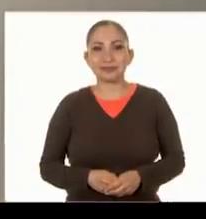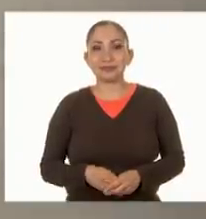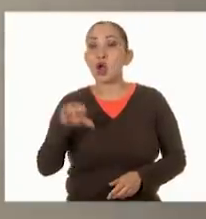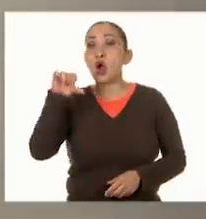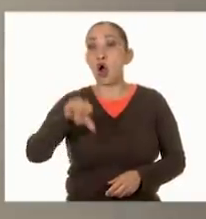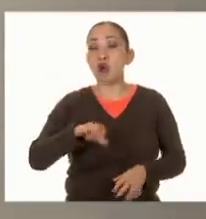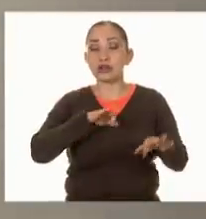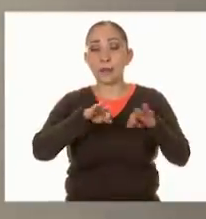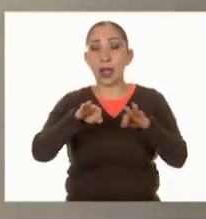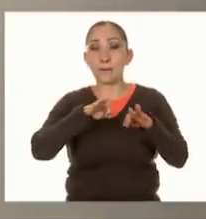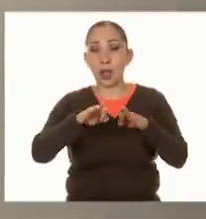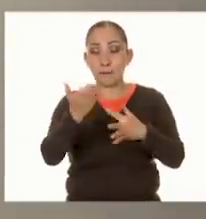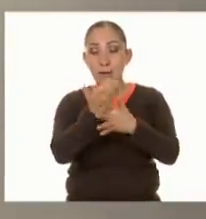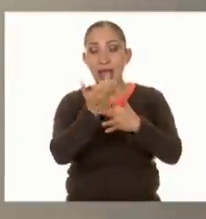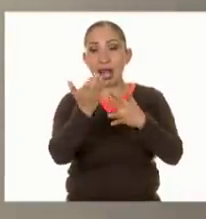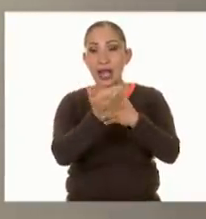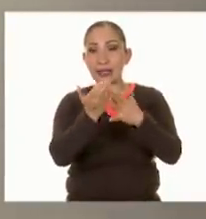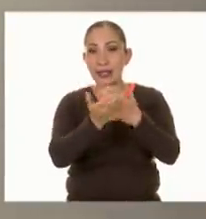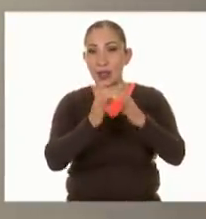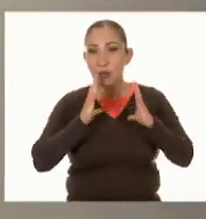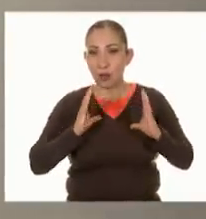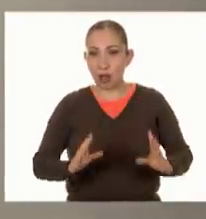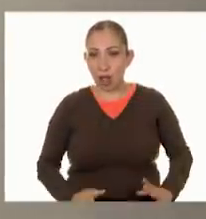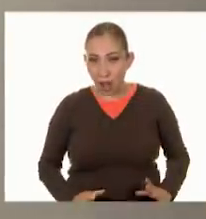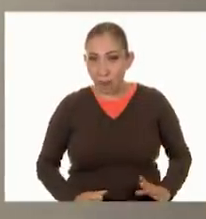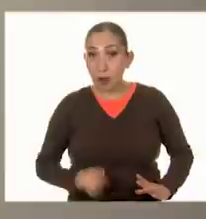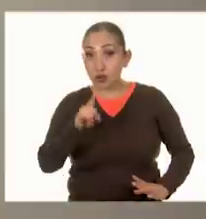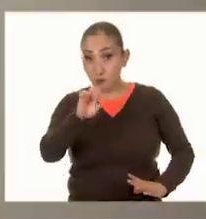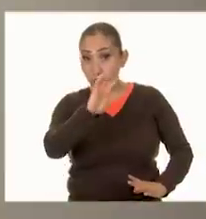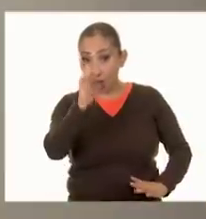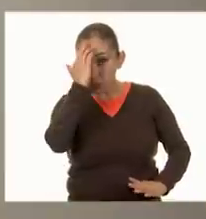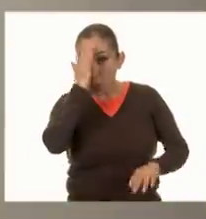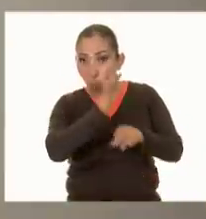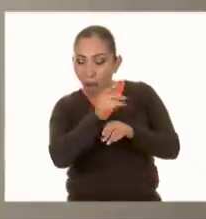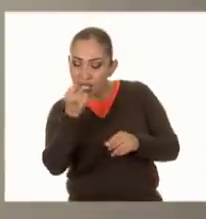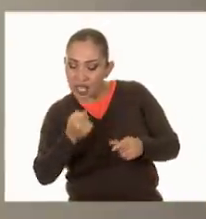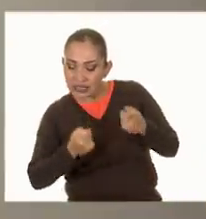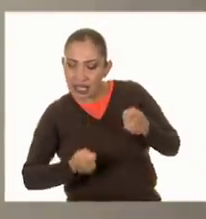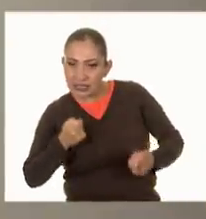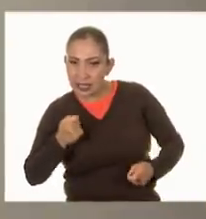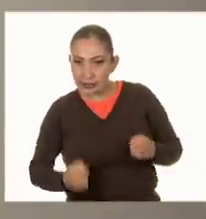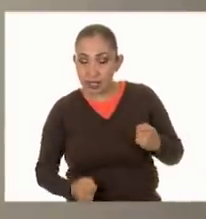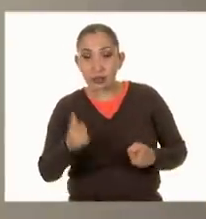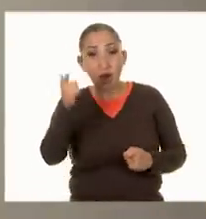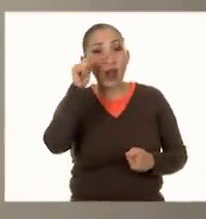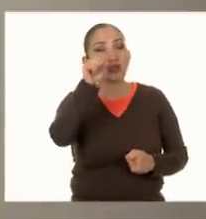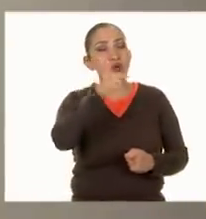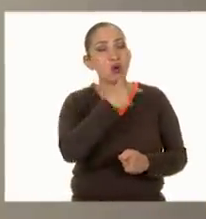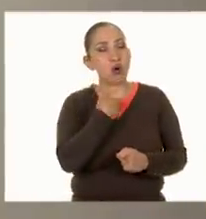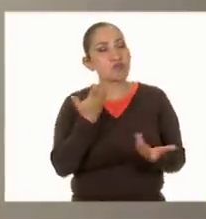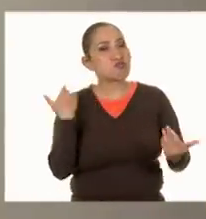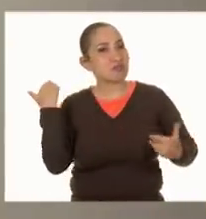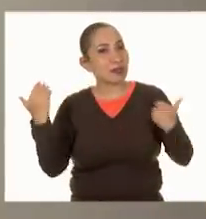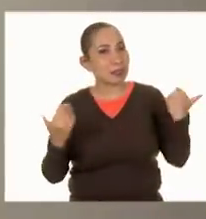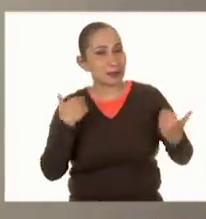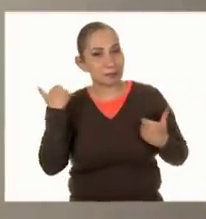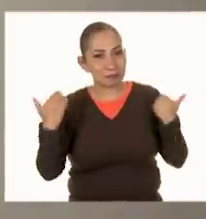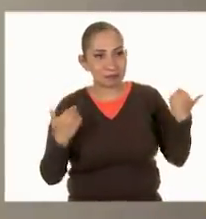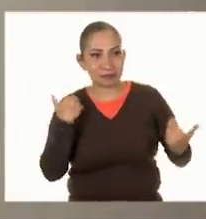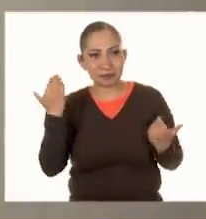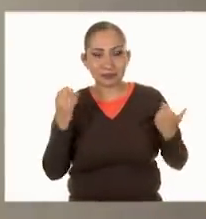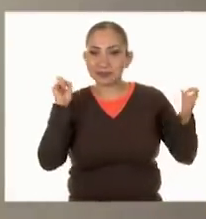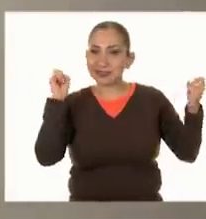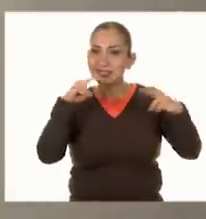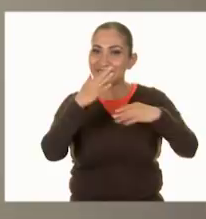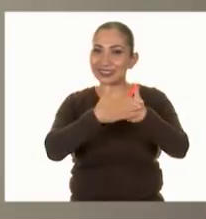Hoy trabajamos con los segmentos corporales. ¿Los pudiste reconocer? Espero te hayas divertido y